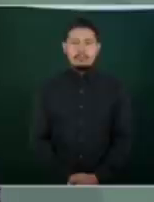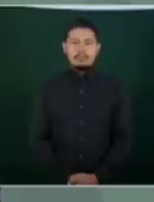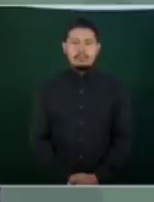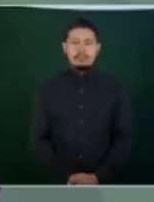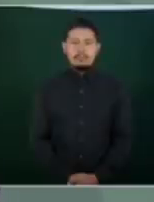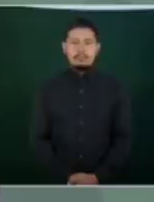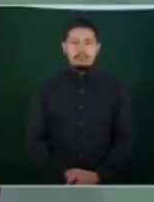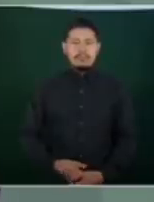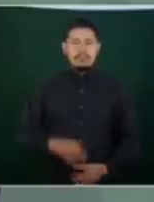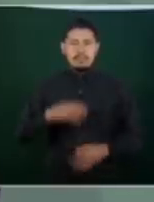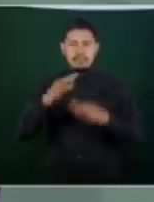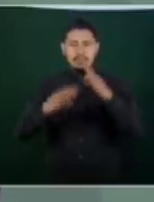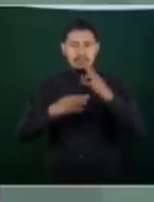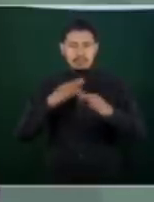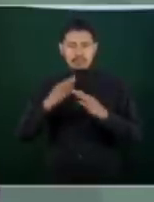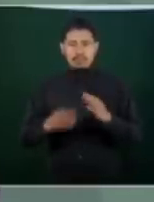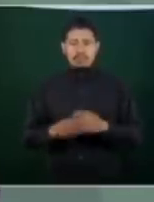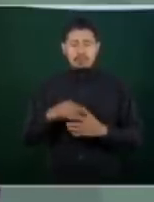informar